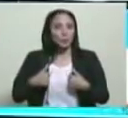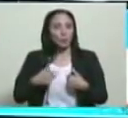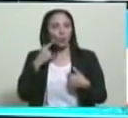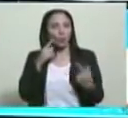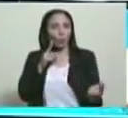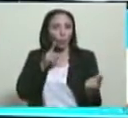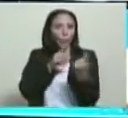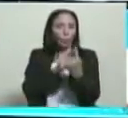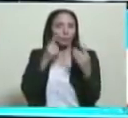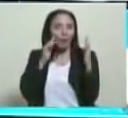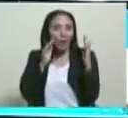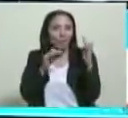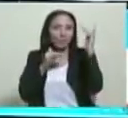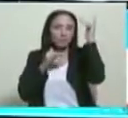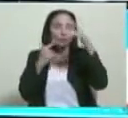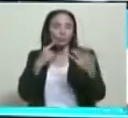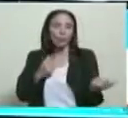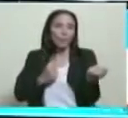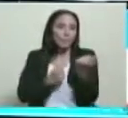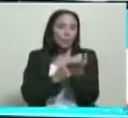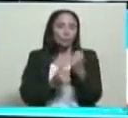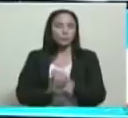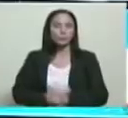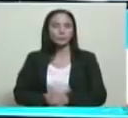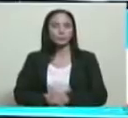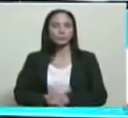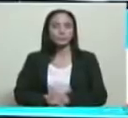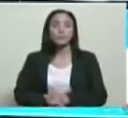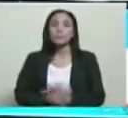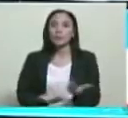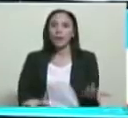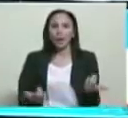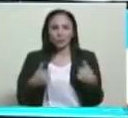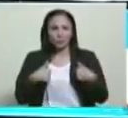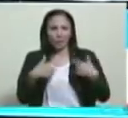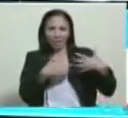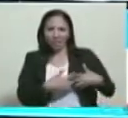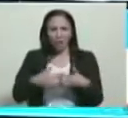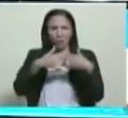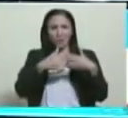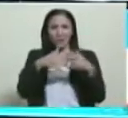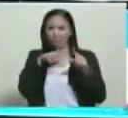Yo obedezco, obedezco, sí. Pero obedezco a Donald Trump.